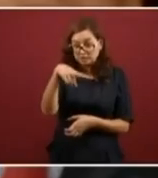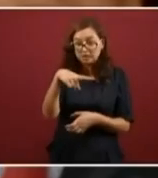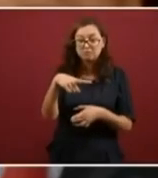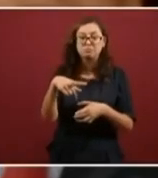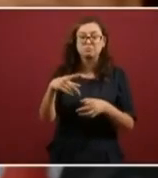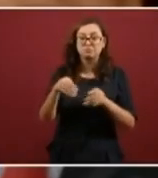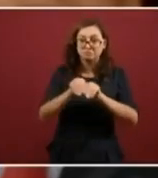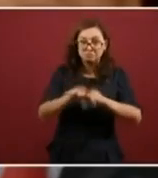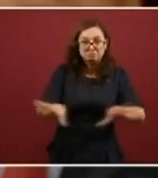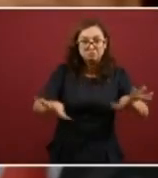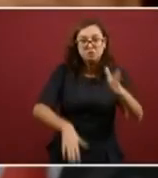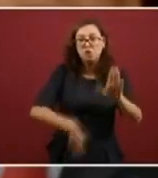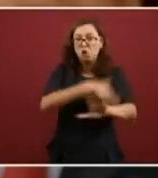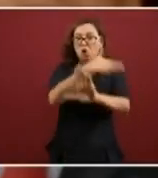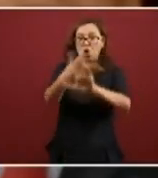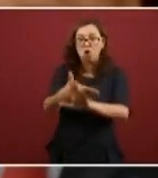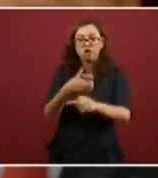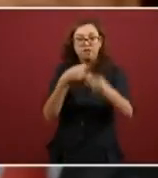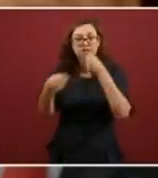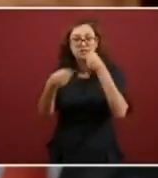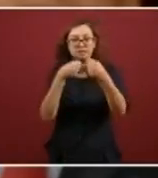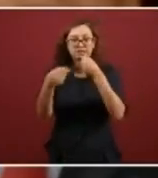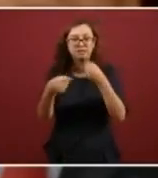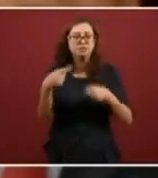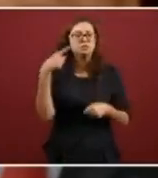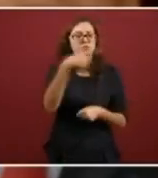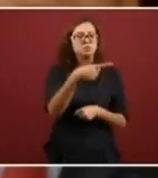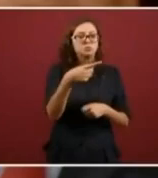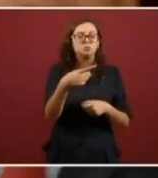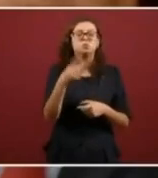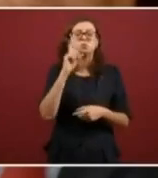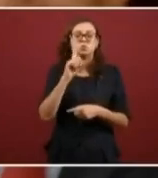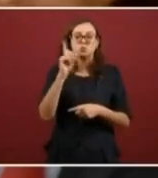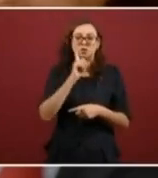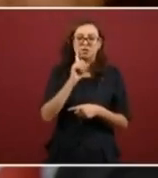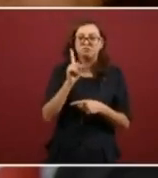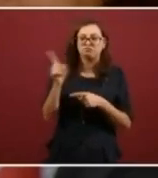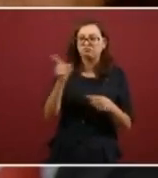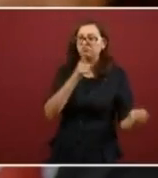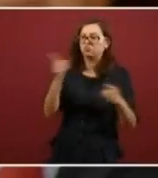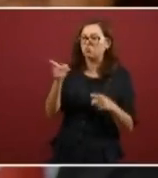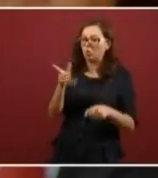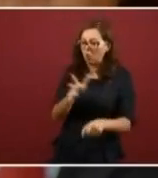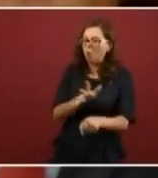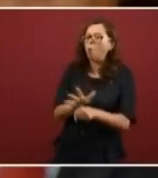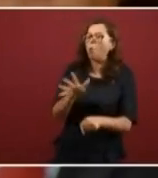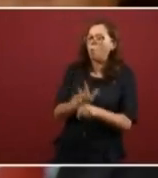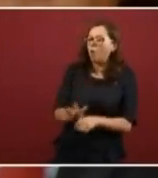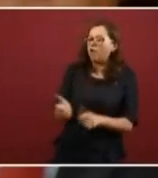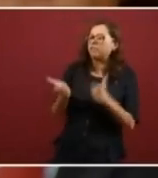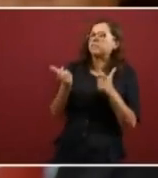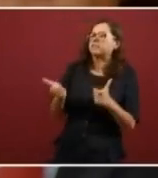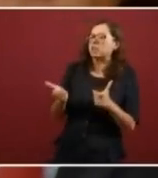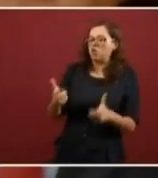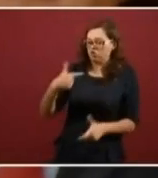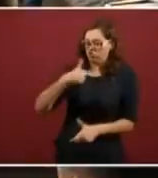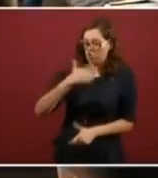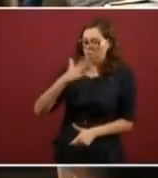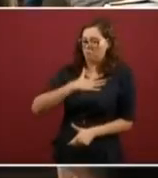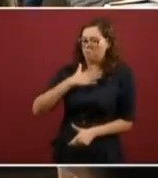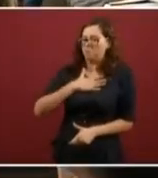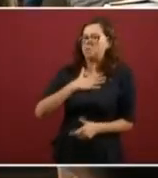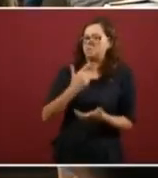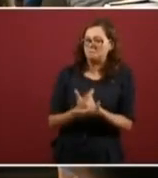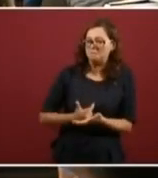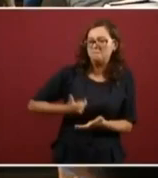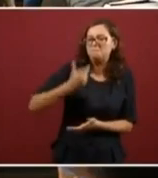funcionaria le refutó textualmente, cito: ¿cuál dinero público? Lo estoy pagando yo,